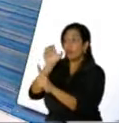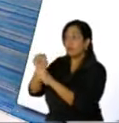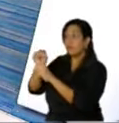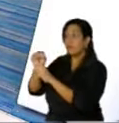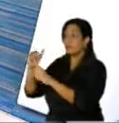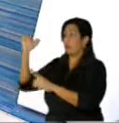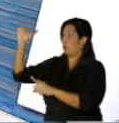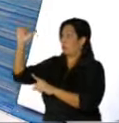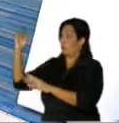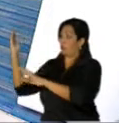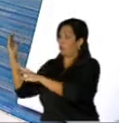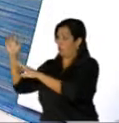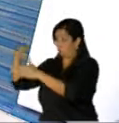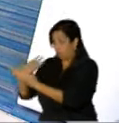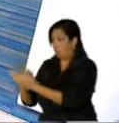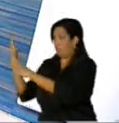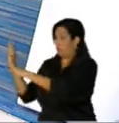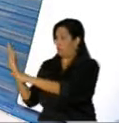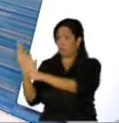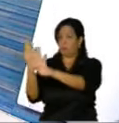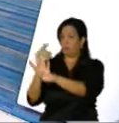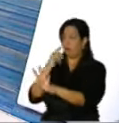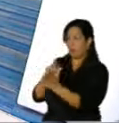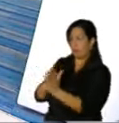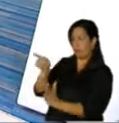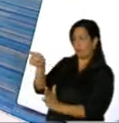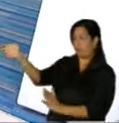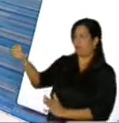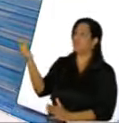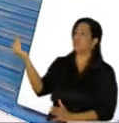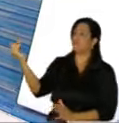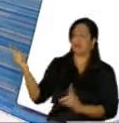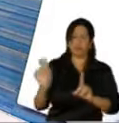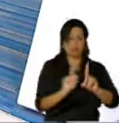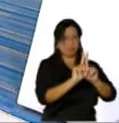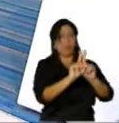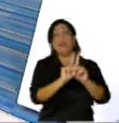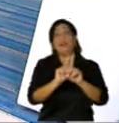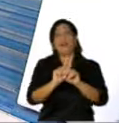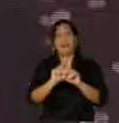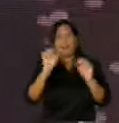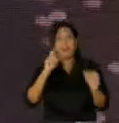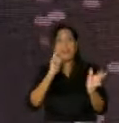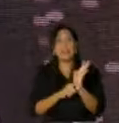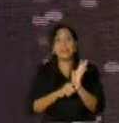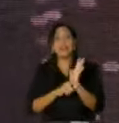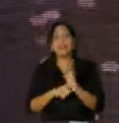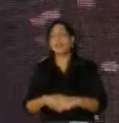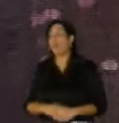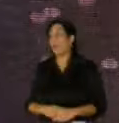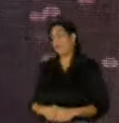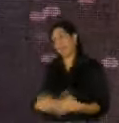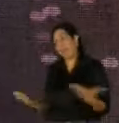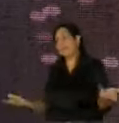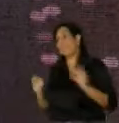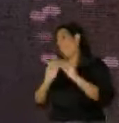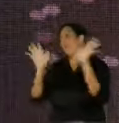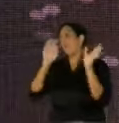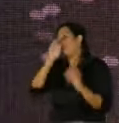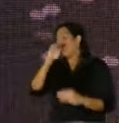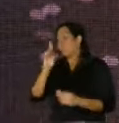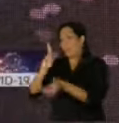raíz de la condición en que se encuentre. ¿Quién me responde? Pues que estén usando estudiantes es bueno, porque el sistema está saturado,